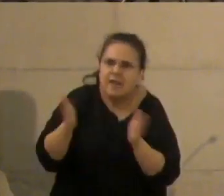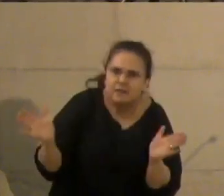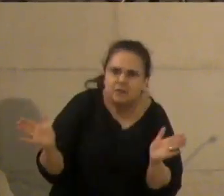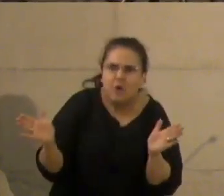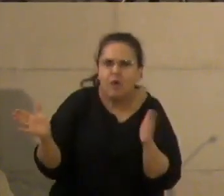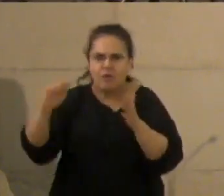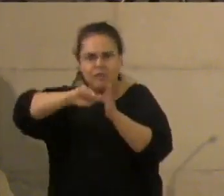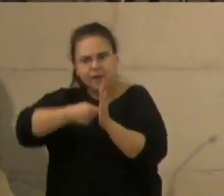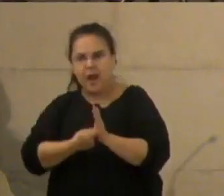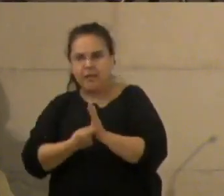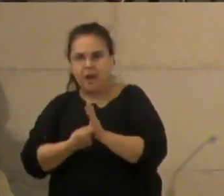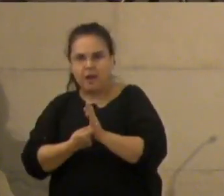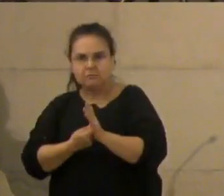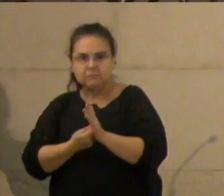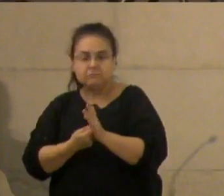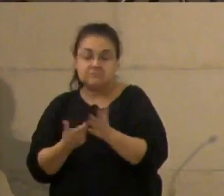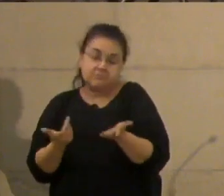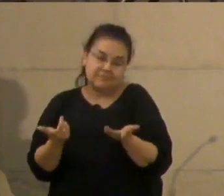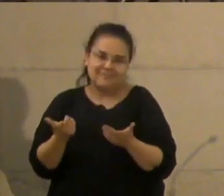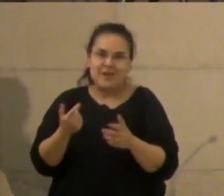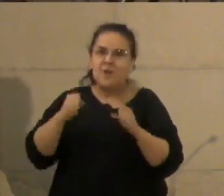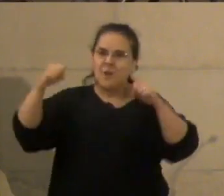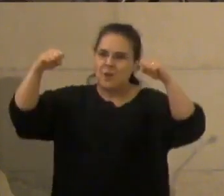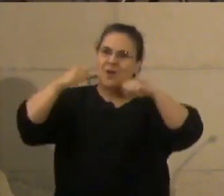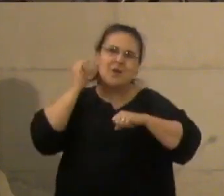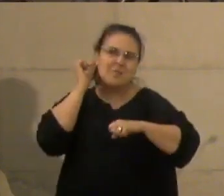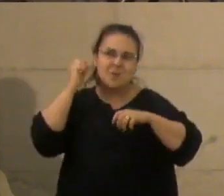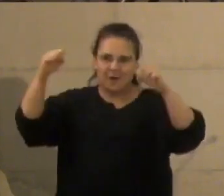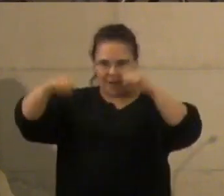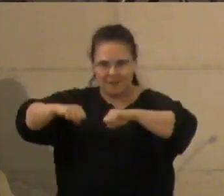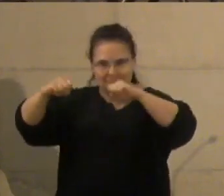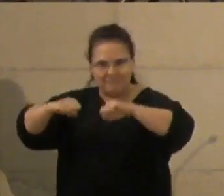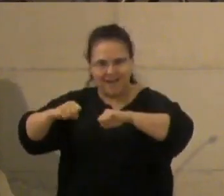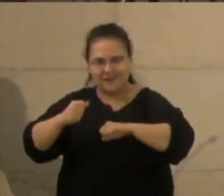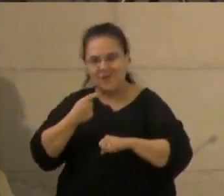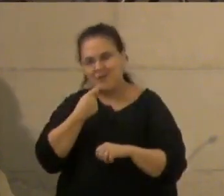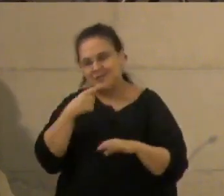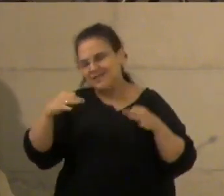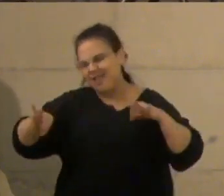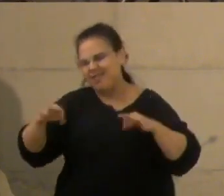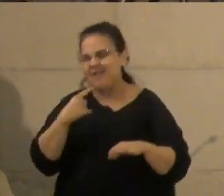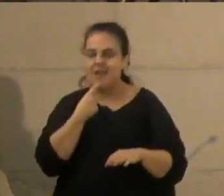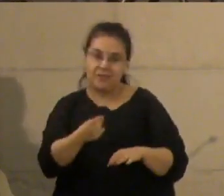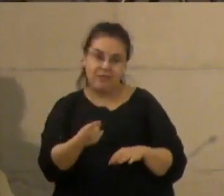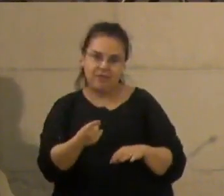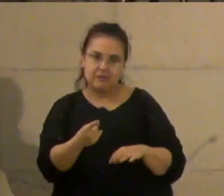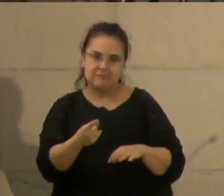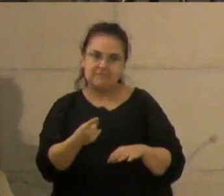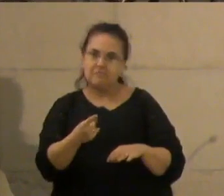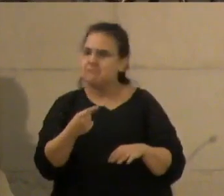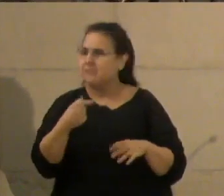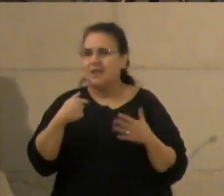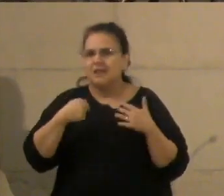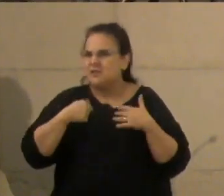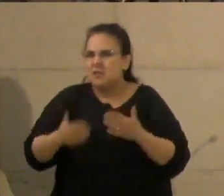y ella decía así a todos con la sencillez de una mujer mayor que me conmovió, decía: yo me fío de lo que